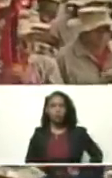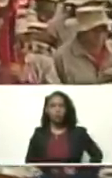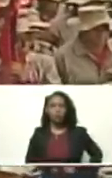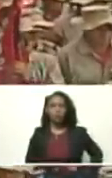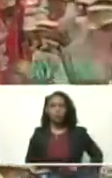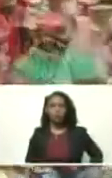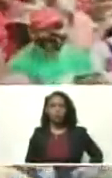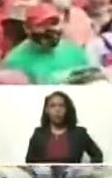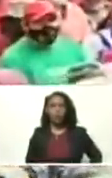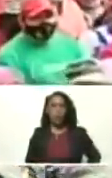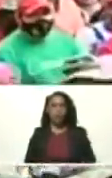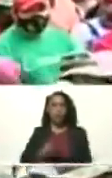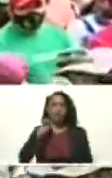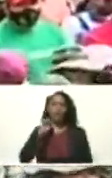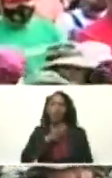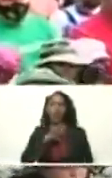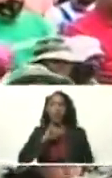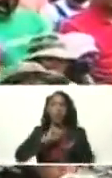Es historia,